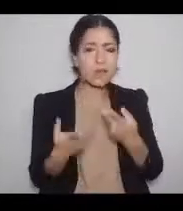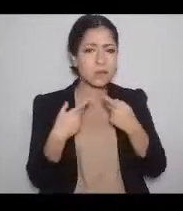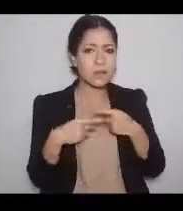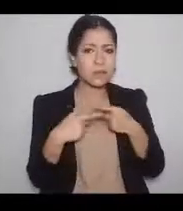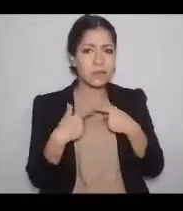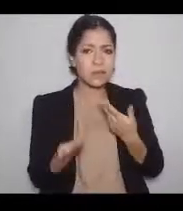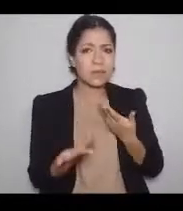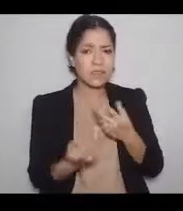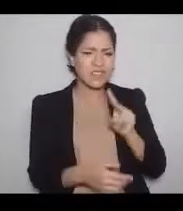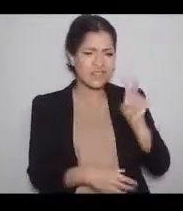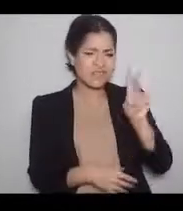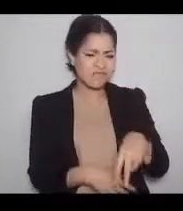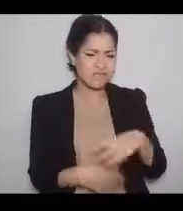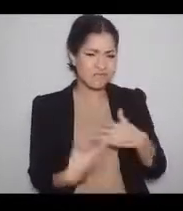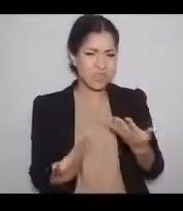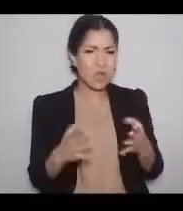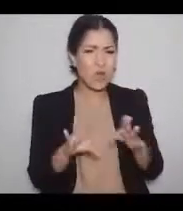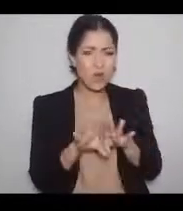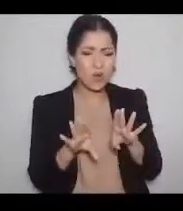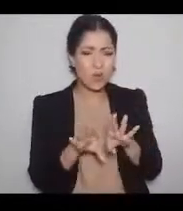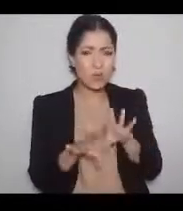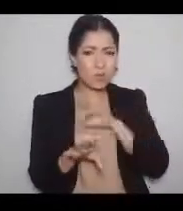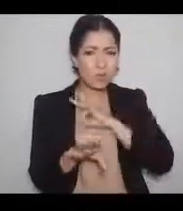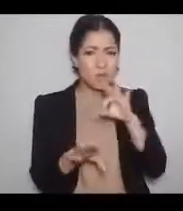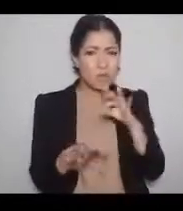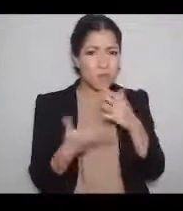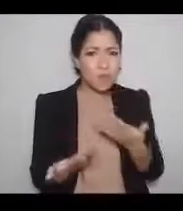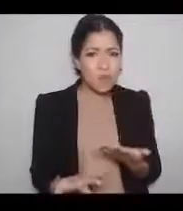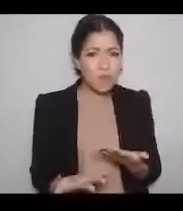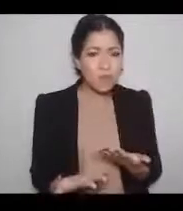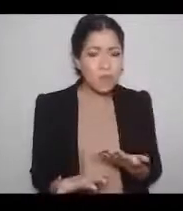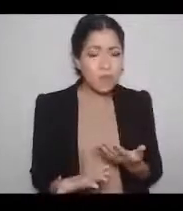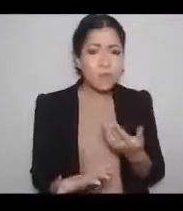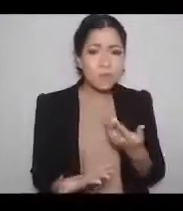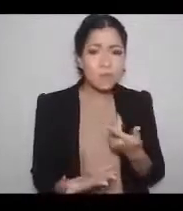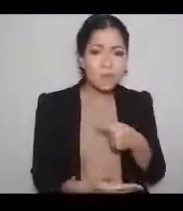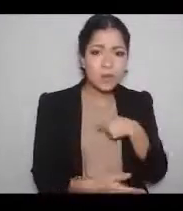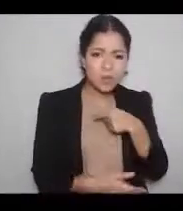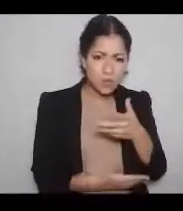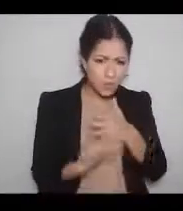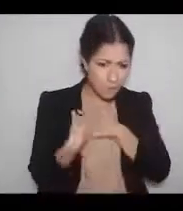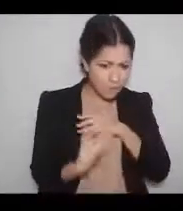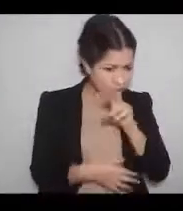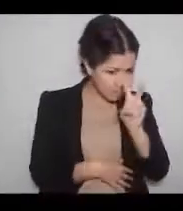tuvo derecho al sexo, pero no sé si amaste.